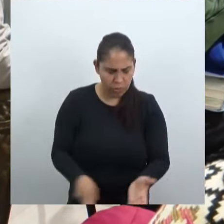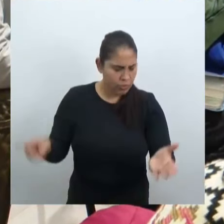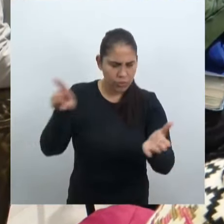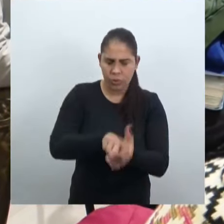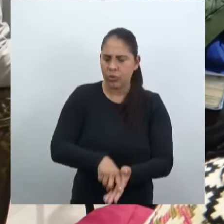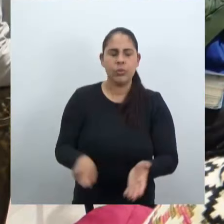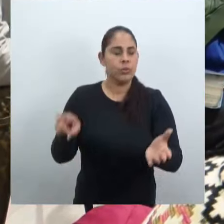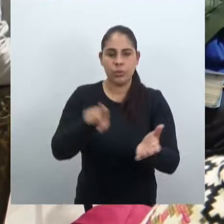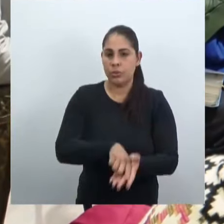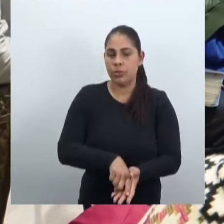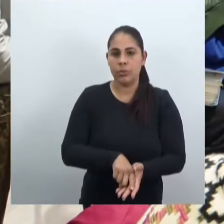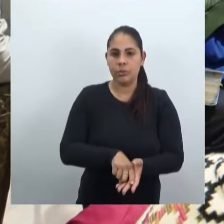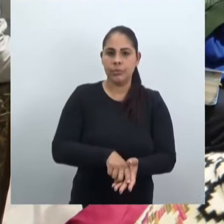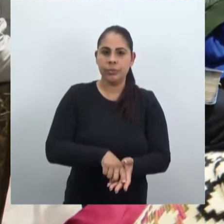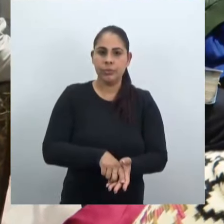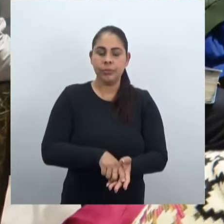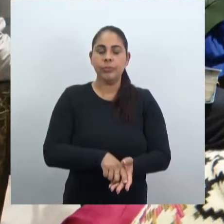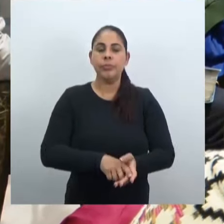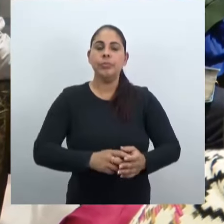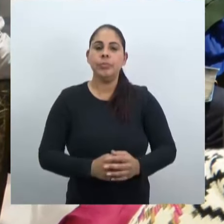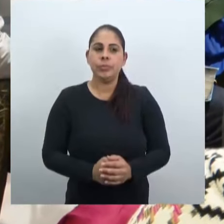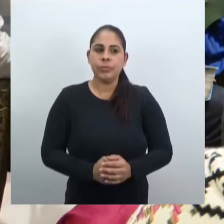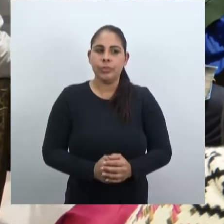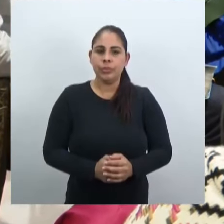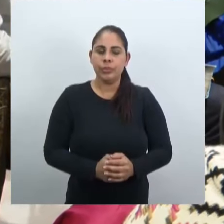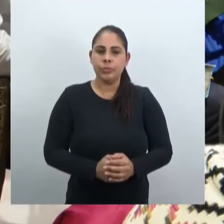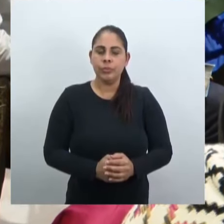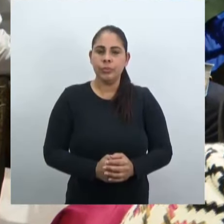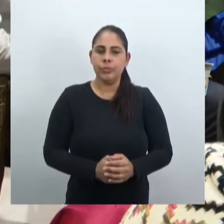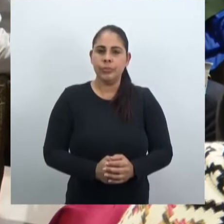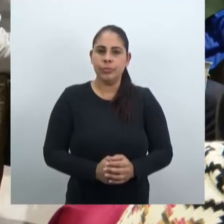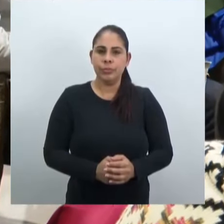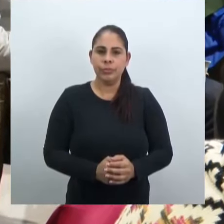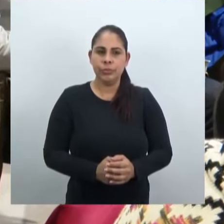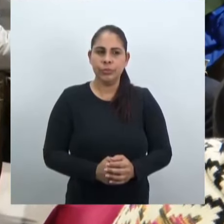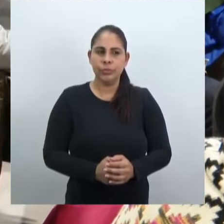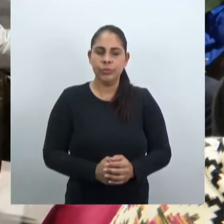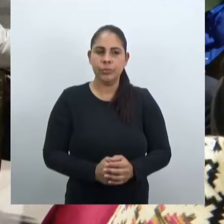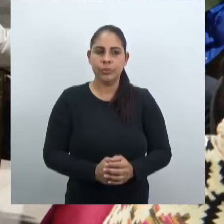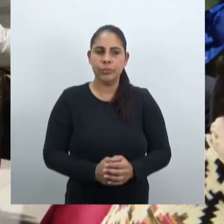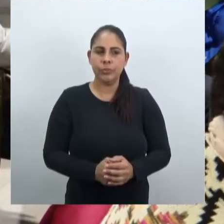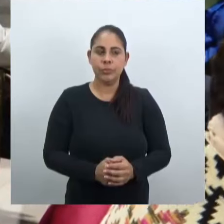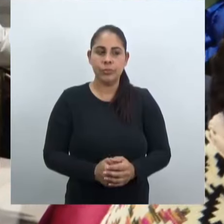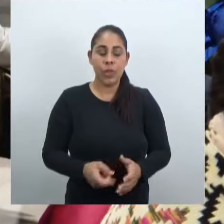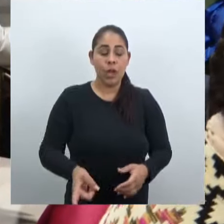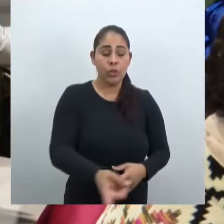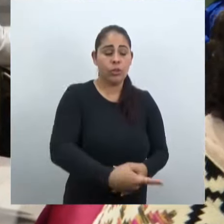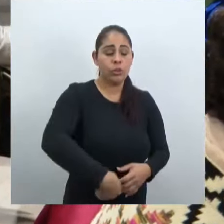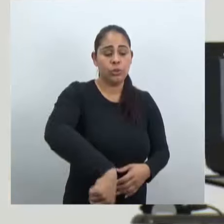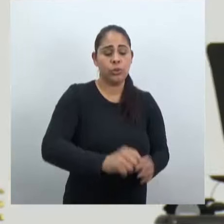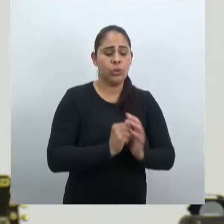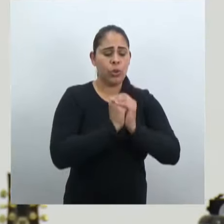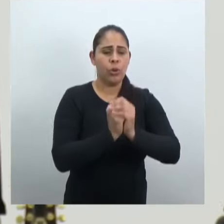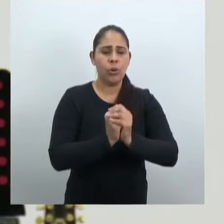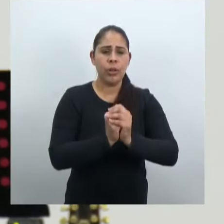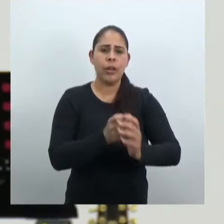insistir en la oración. Luego, Él nos enseñó que uno necesita la soledad en la